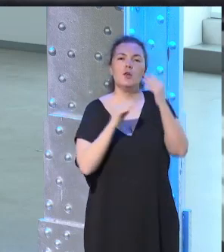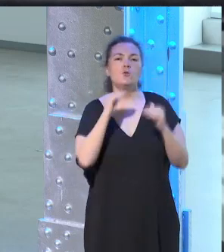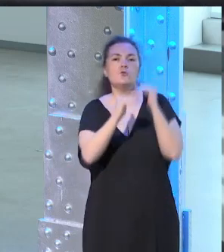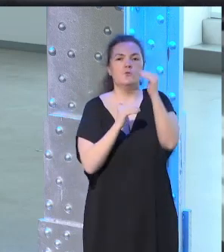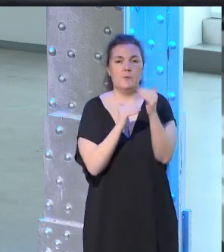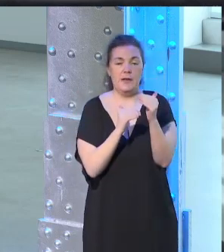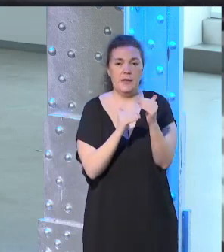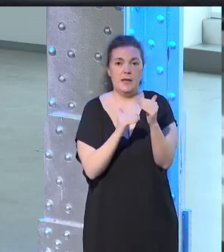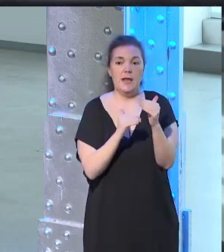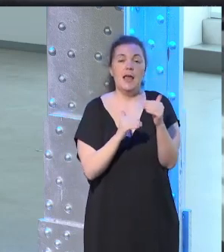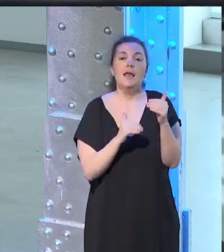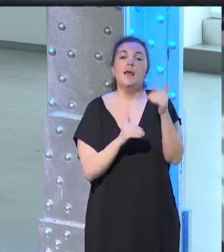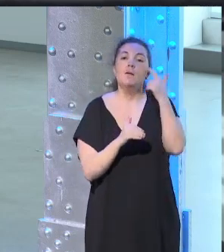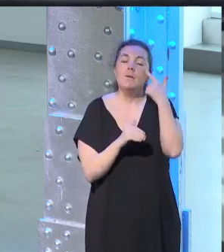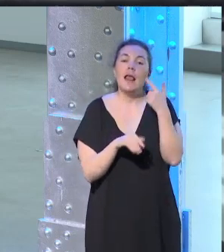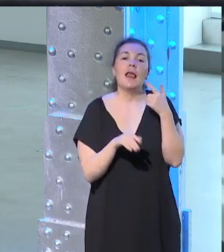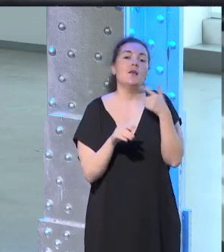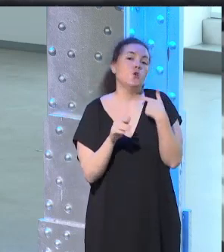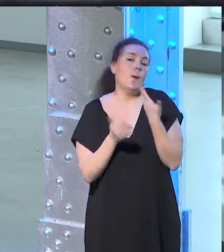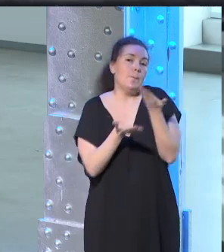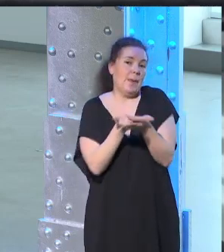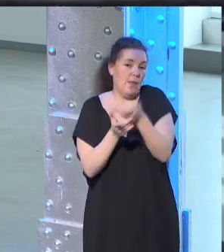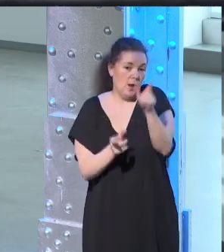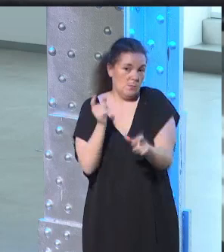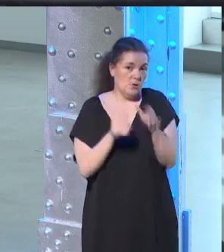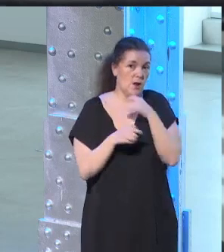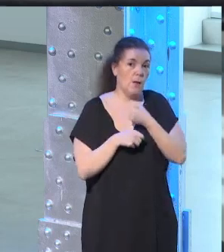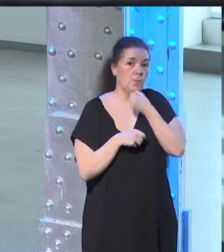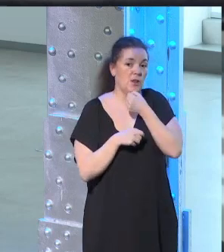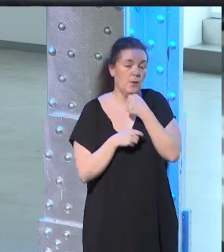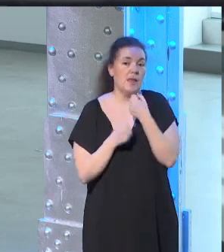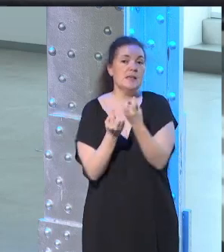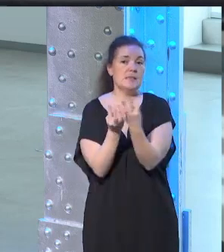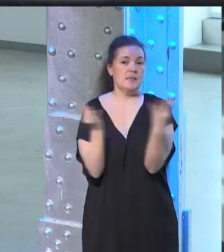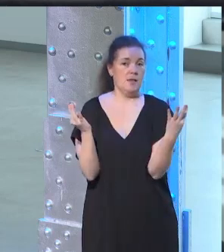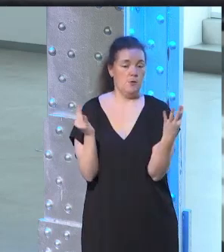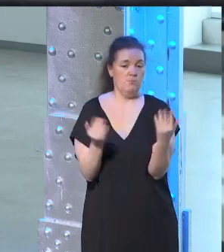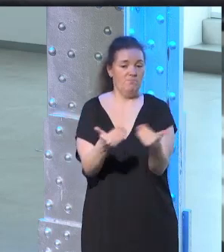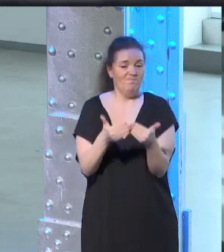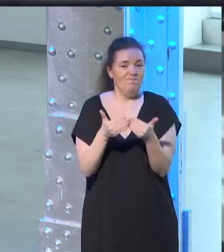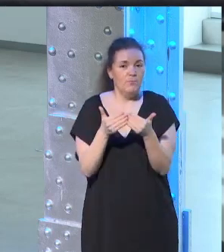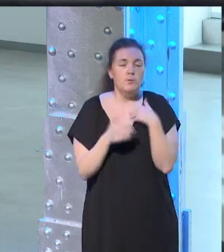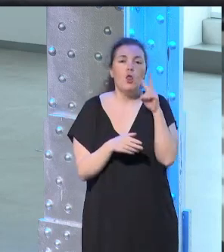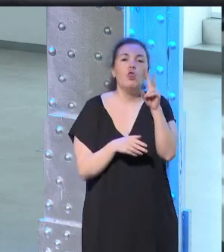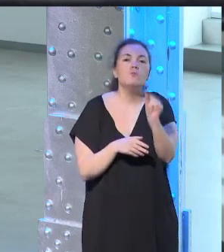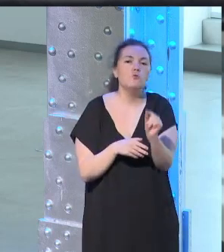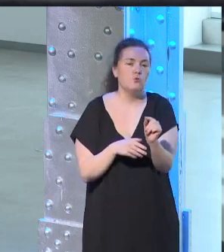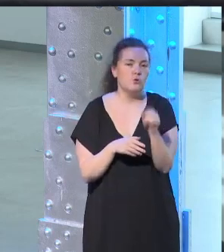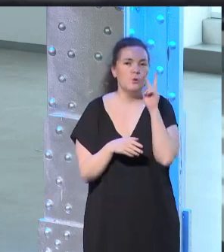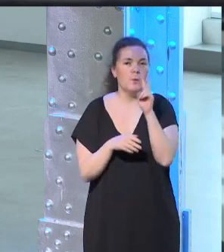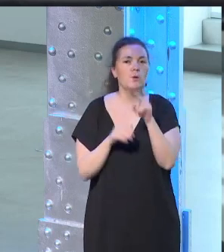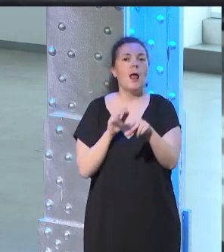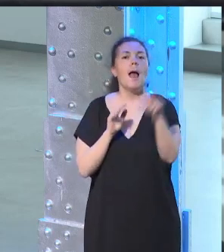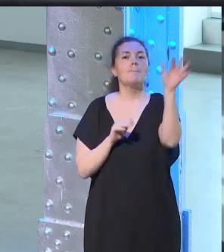introducción vamos a ver 2 minutos, por eso he pedido a los que van a intervenir que esté en la primera fila para que lo puedan ver, 2 minutos de